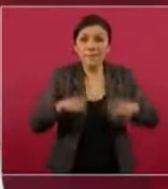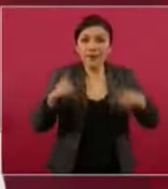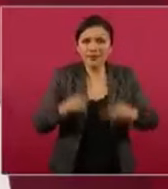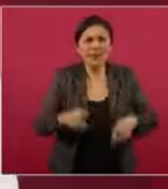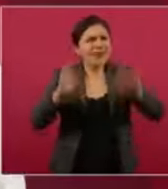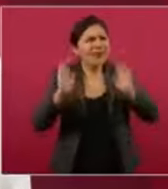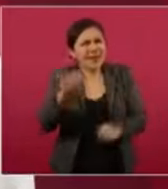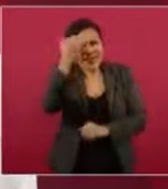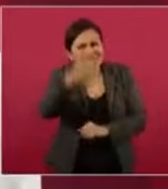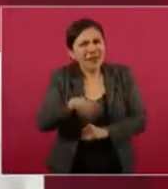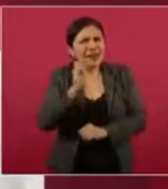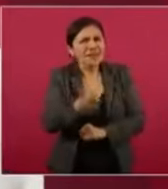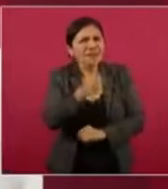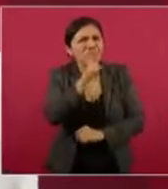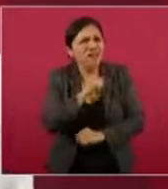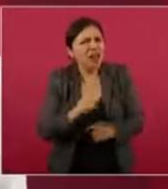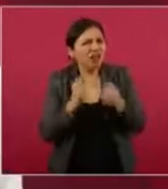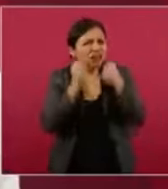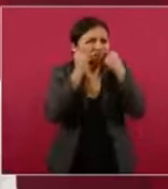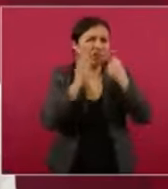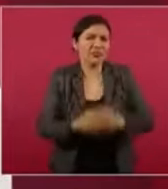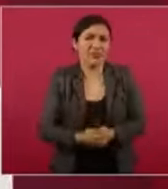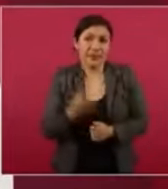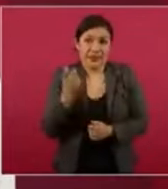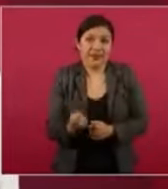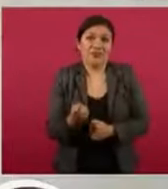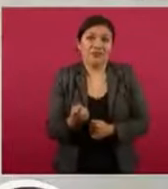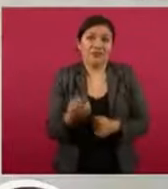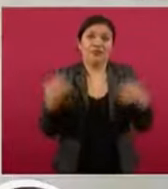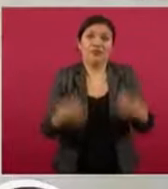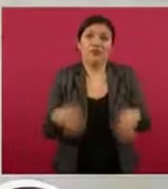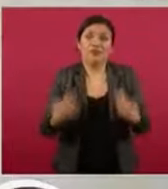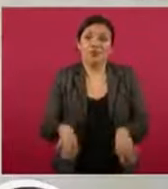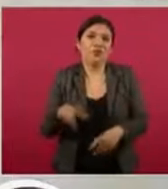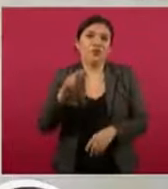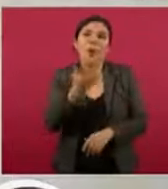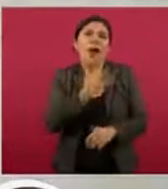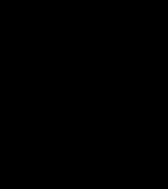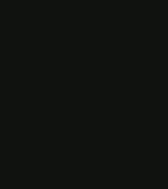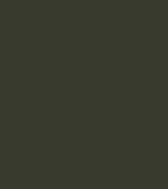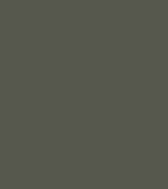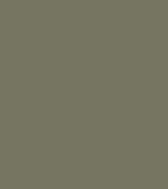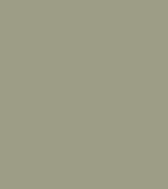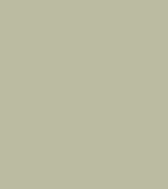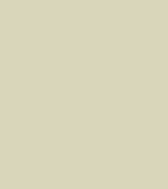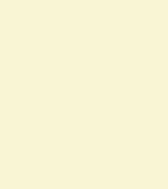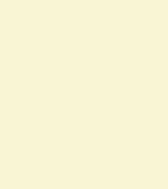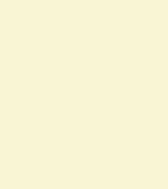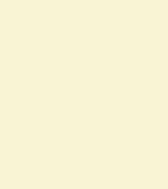sabiendas de que son falsas. Esto es faltar a la ética periodística.